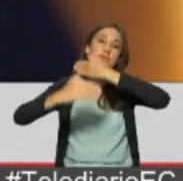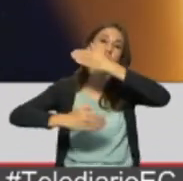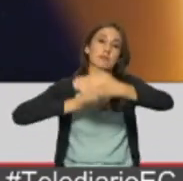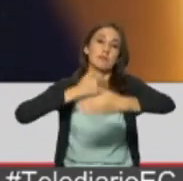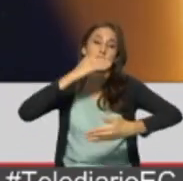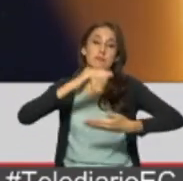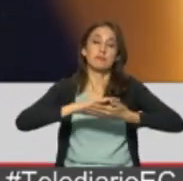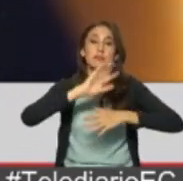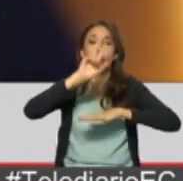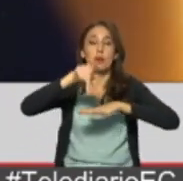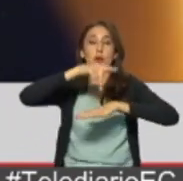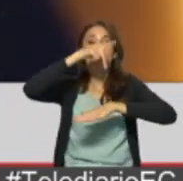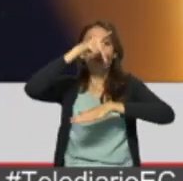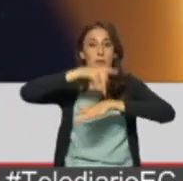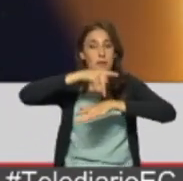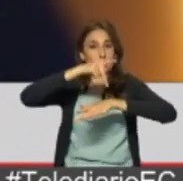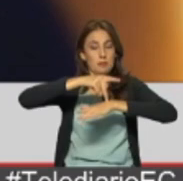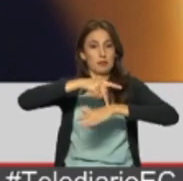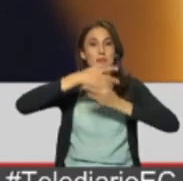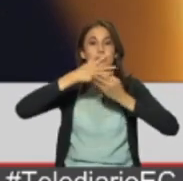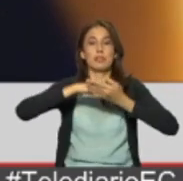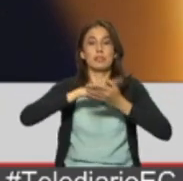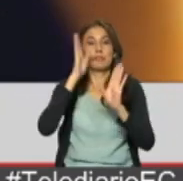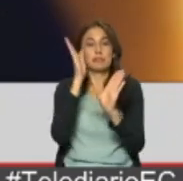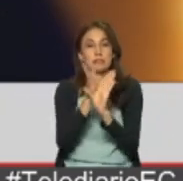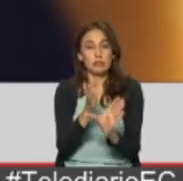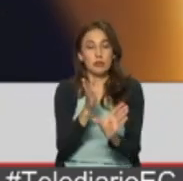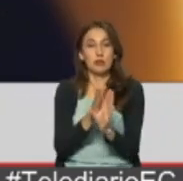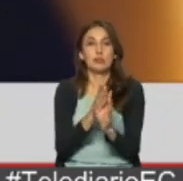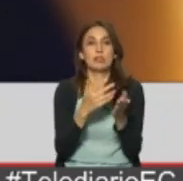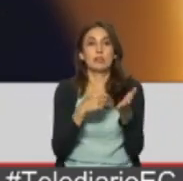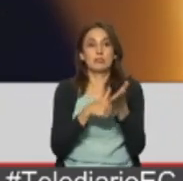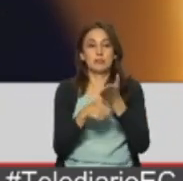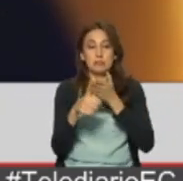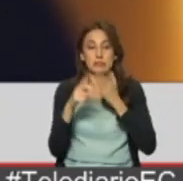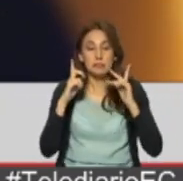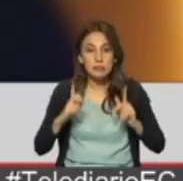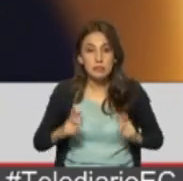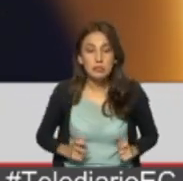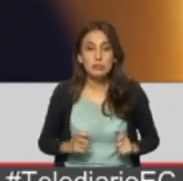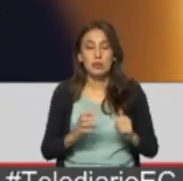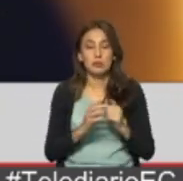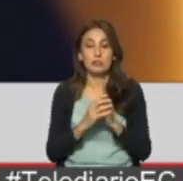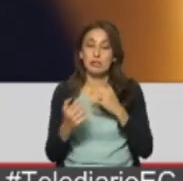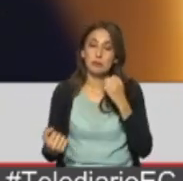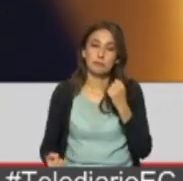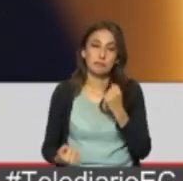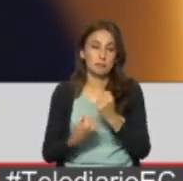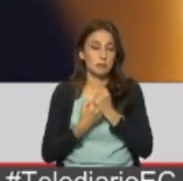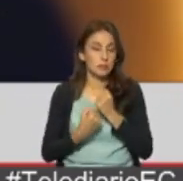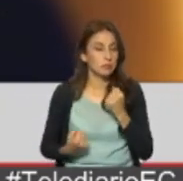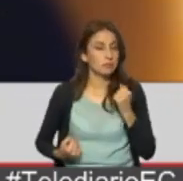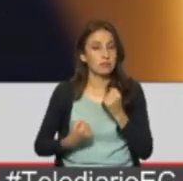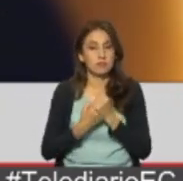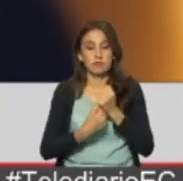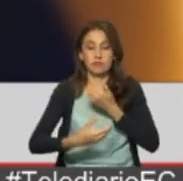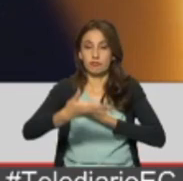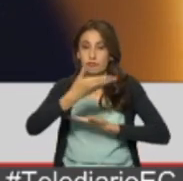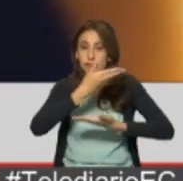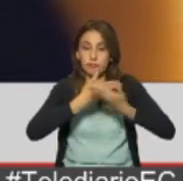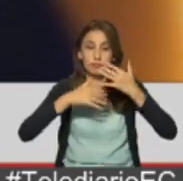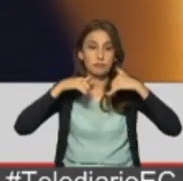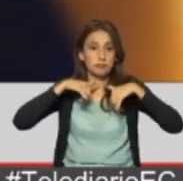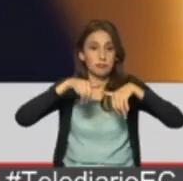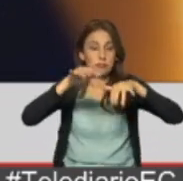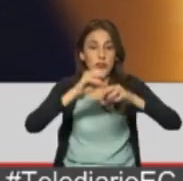de profesionales de psicología, del Ministerio de Salud Pública, que están apoyando a los chicos, ¿no?, para interactuar de una manera adecuada